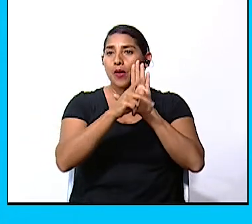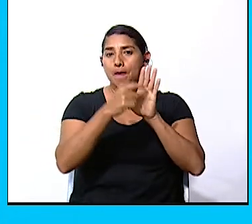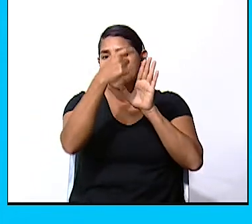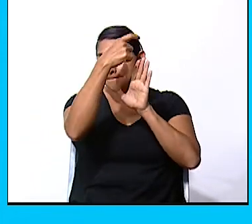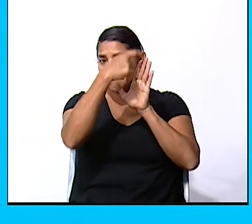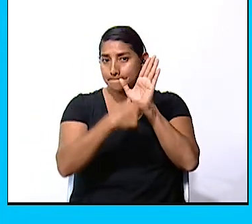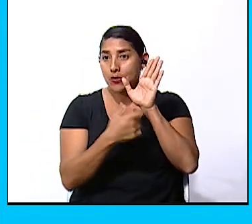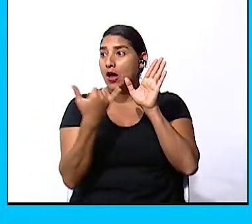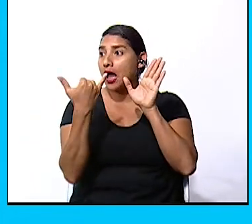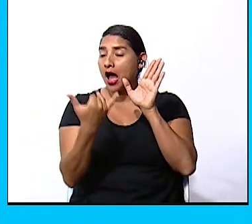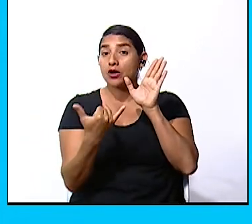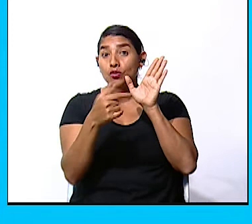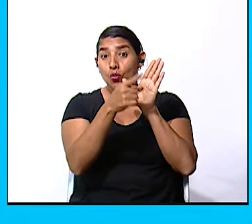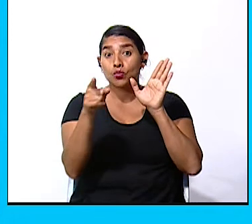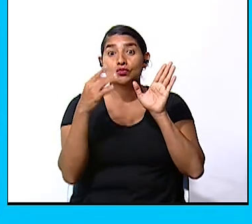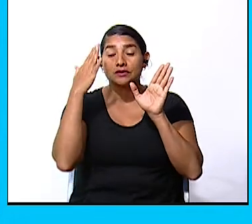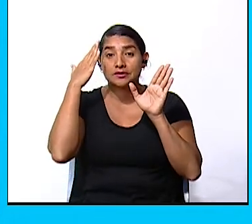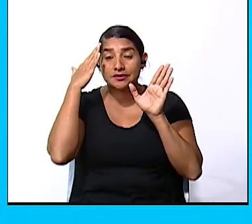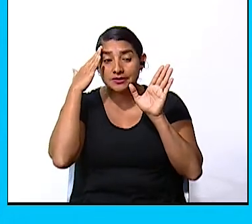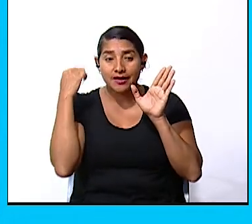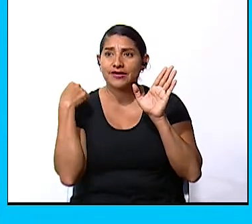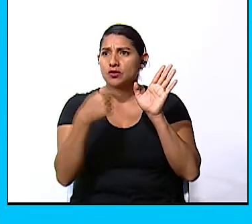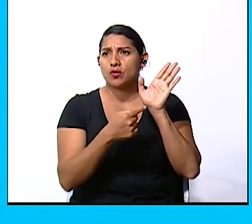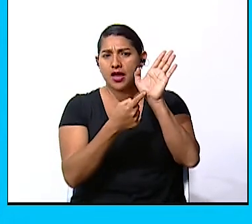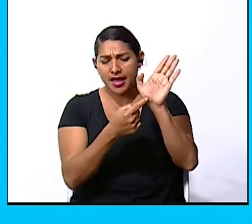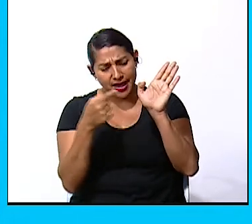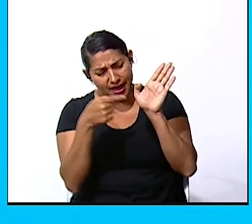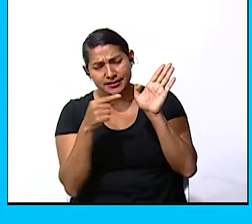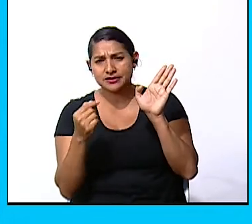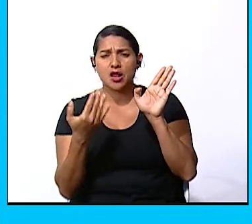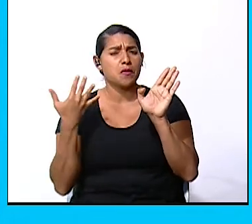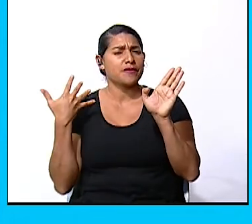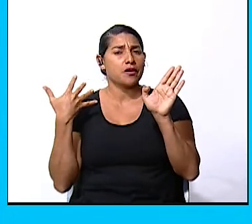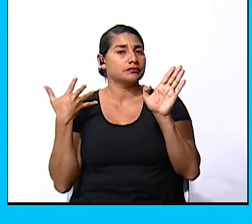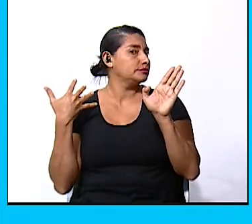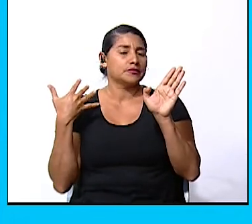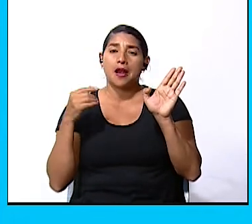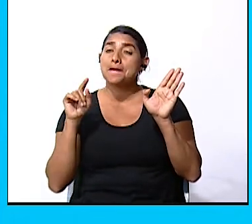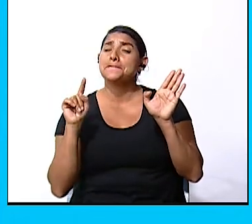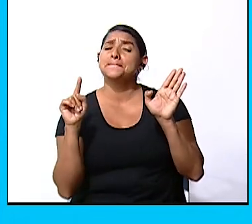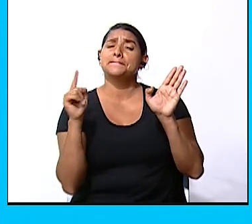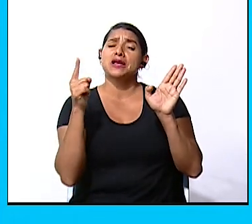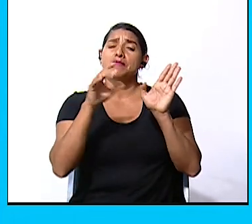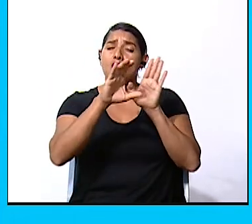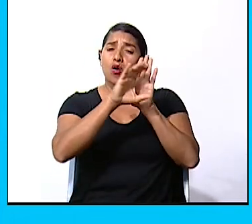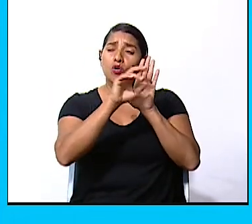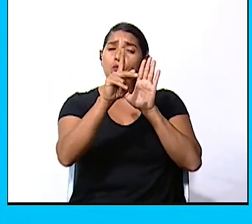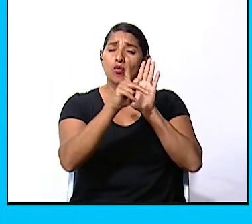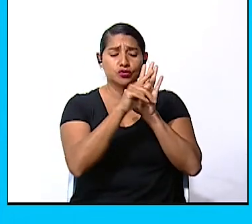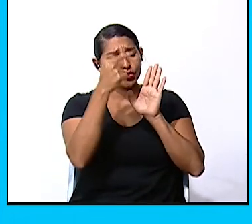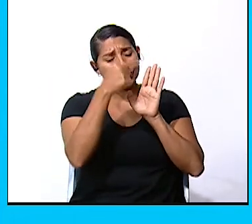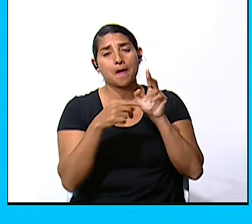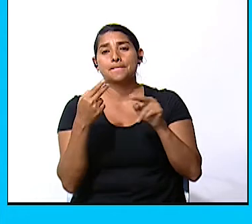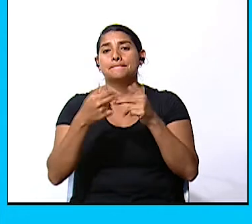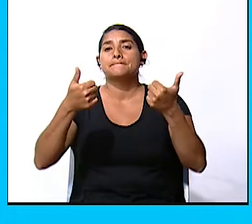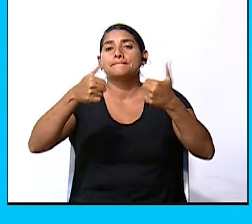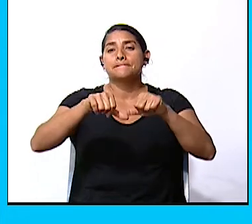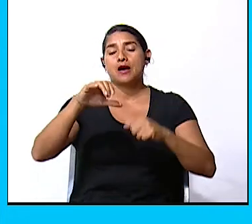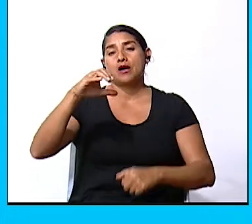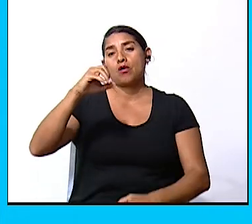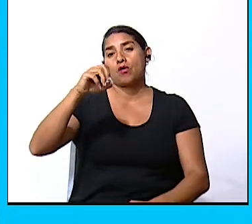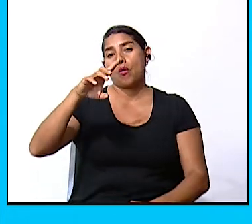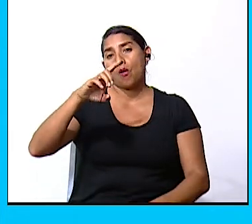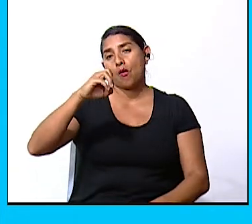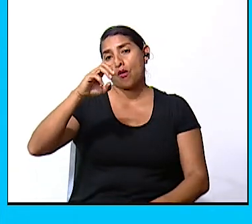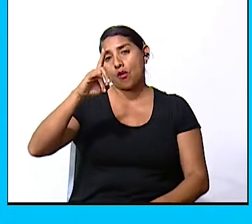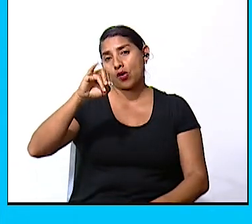Política nuestra. Sin embargo, esta no es la más antigua. La primera de las constituciones fue el Pacto de